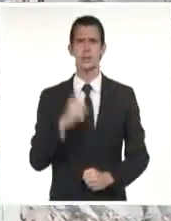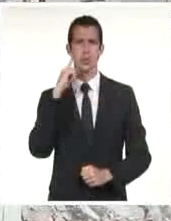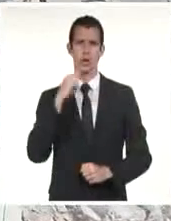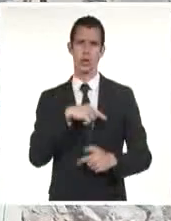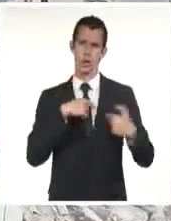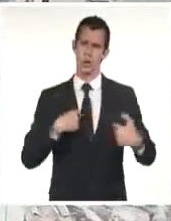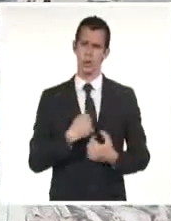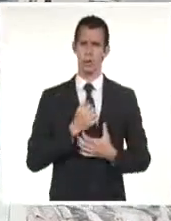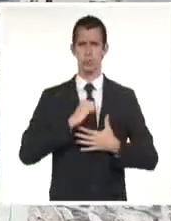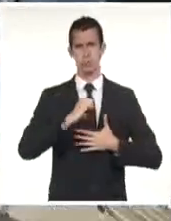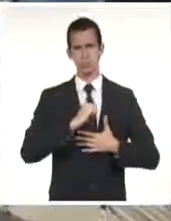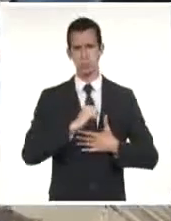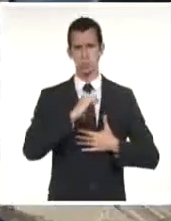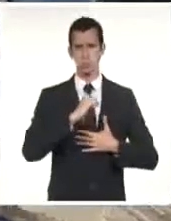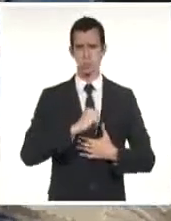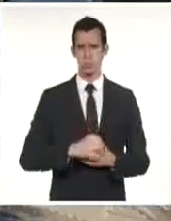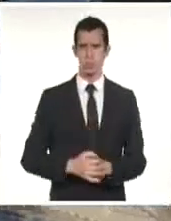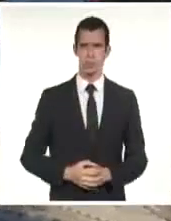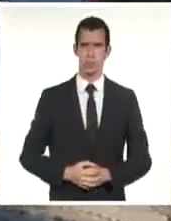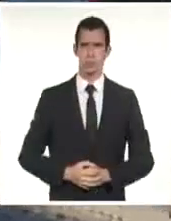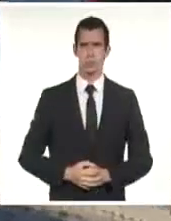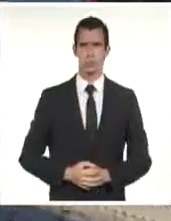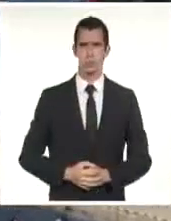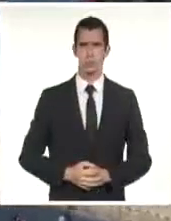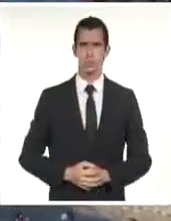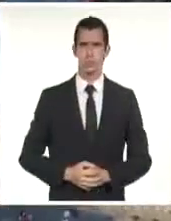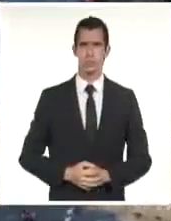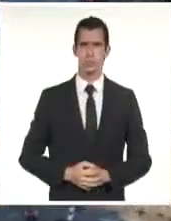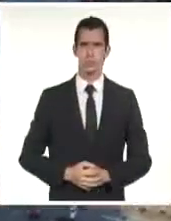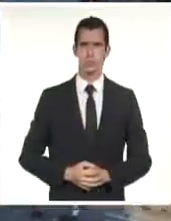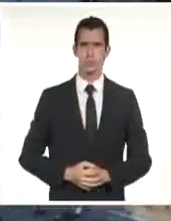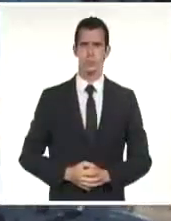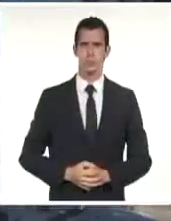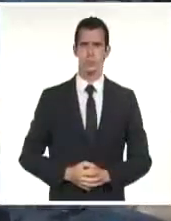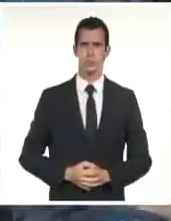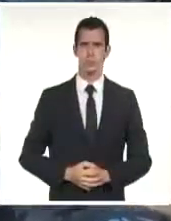Lázaro Manuel Alonso, Sistema Informativo de la Televisión Cubana.